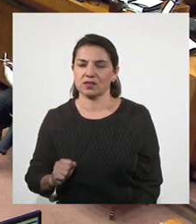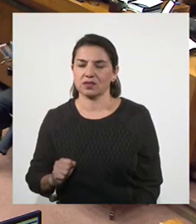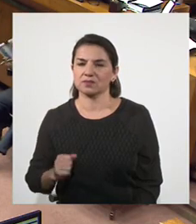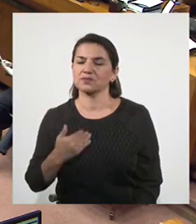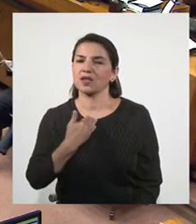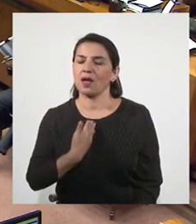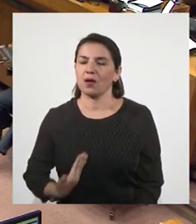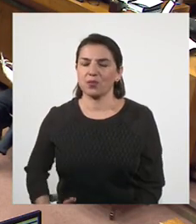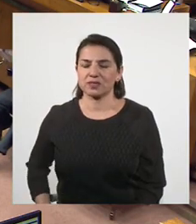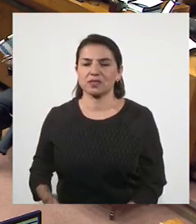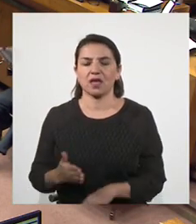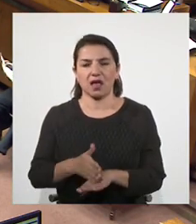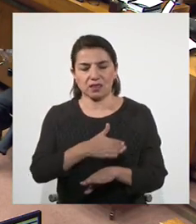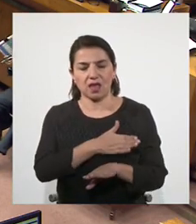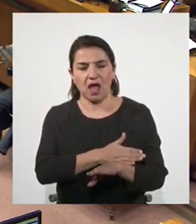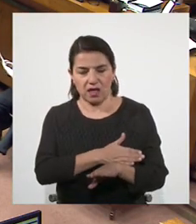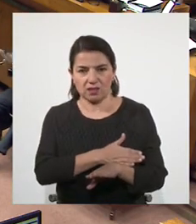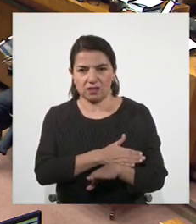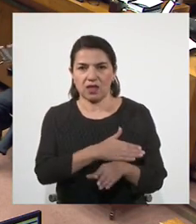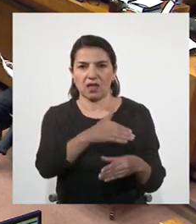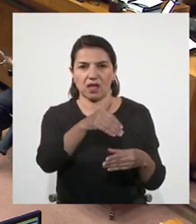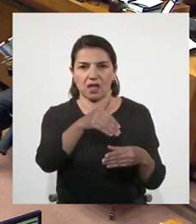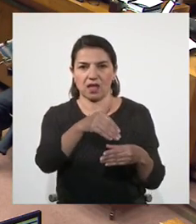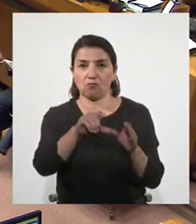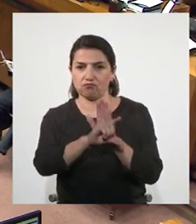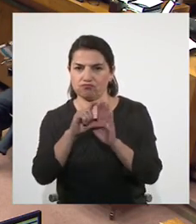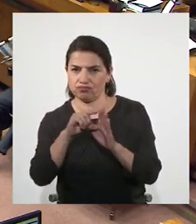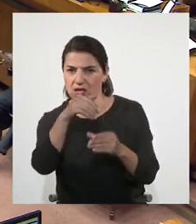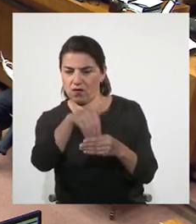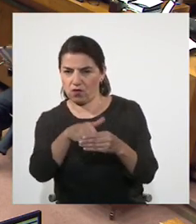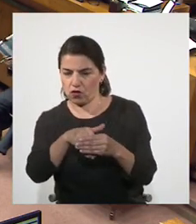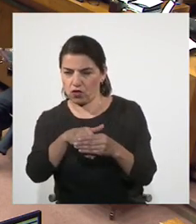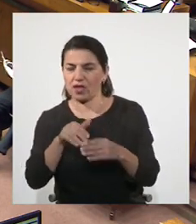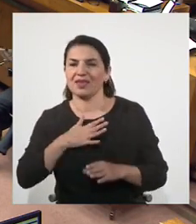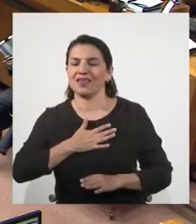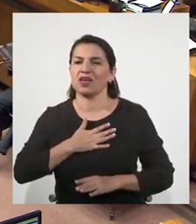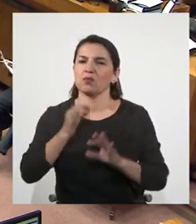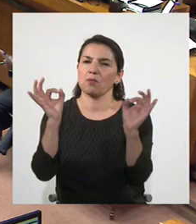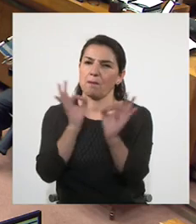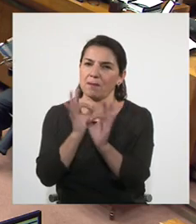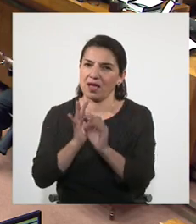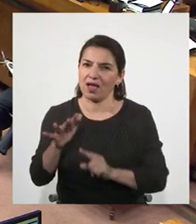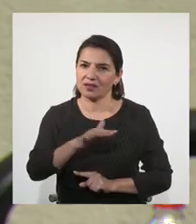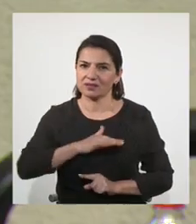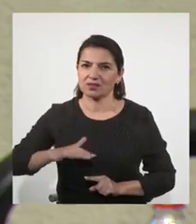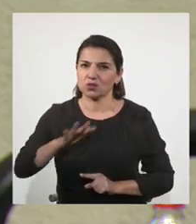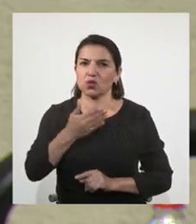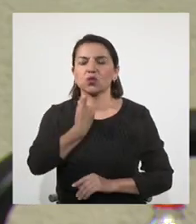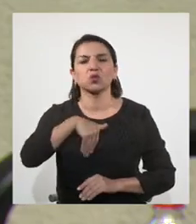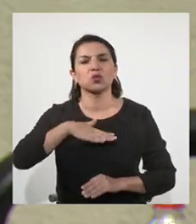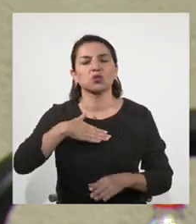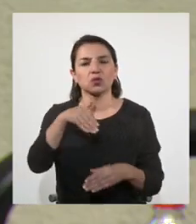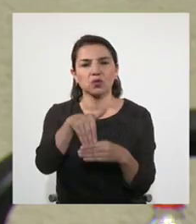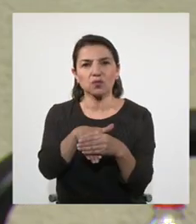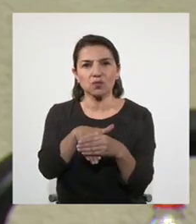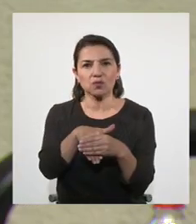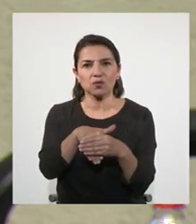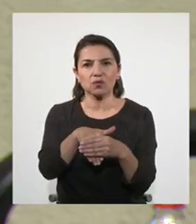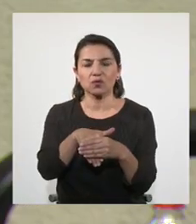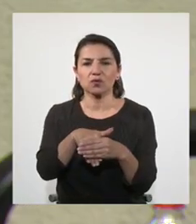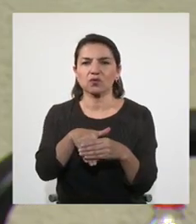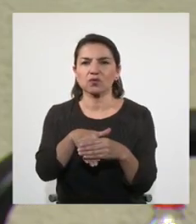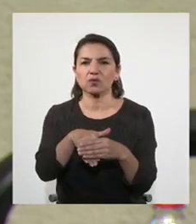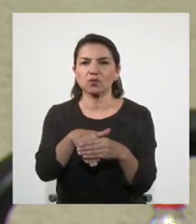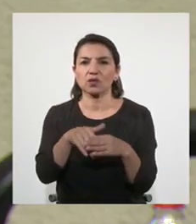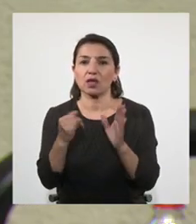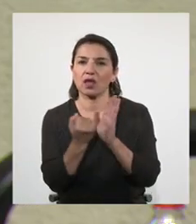Presidenta, antes que pasemos a las próximas partidas, yo quiero plantear la siguiente situación. Nosotros votamos...